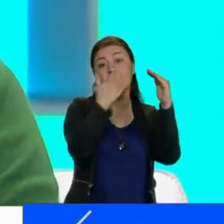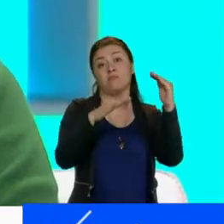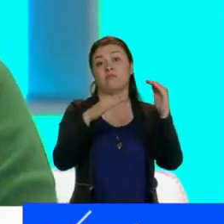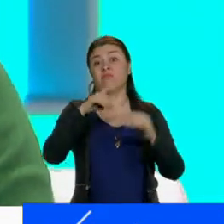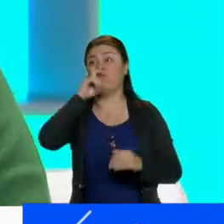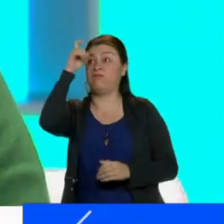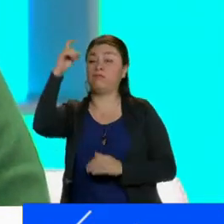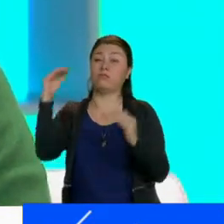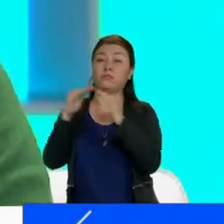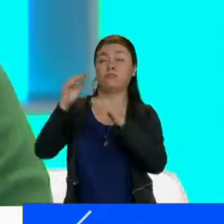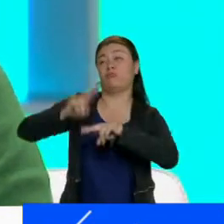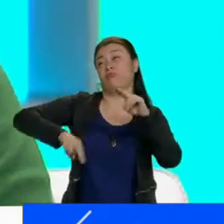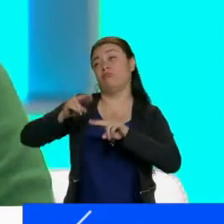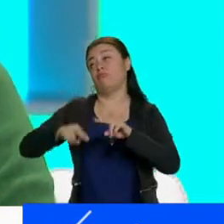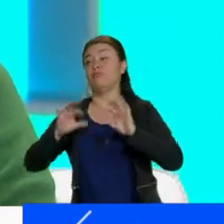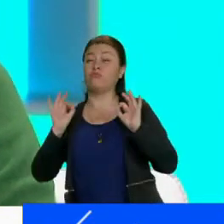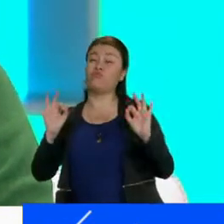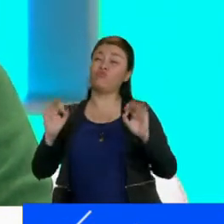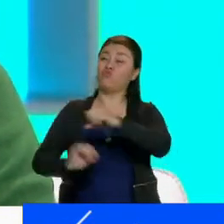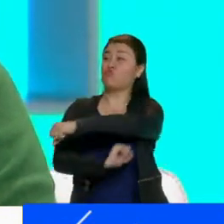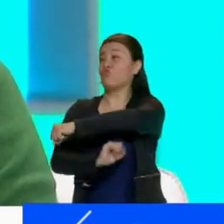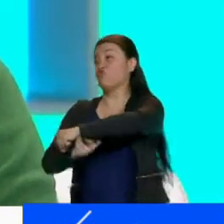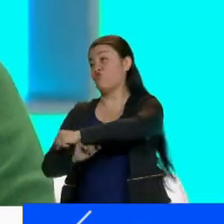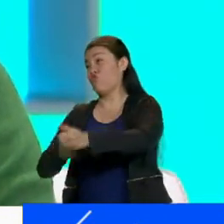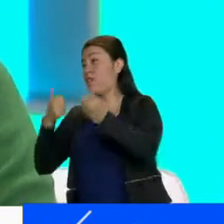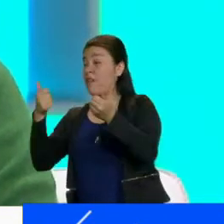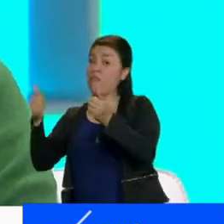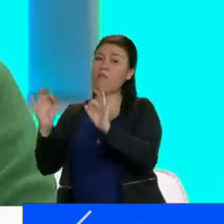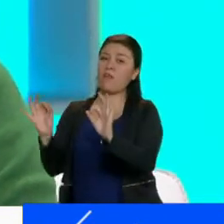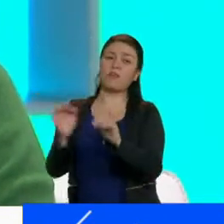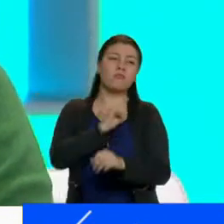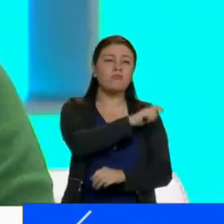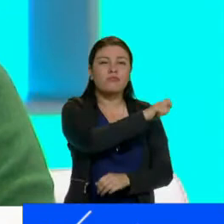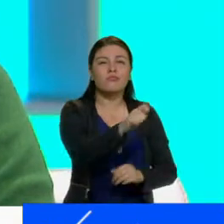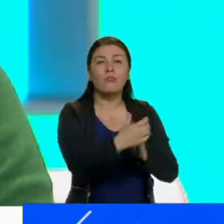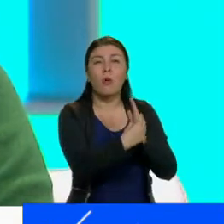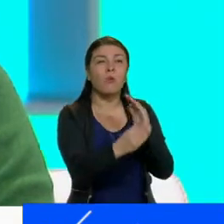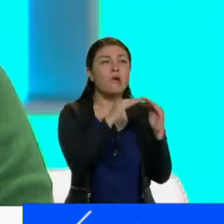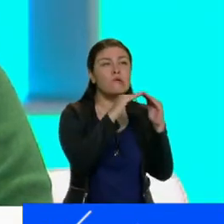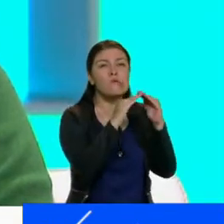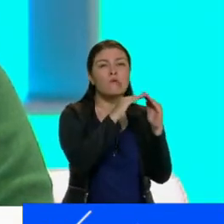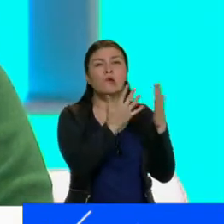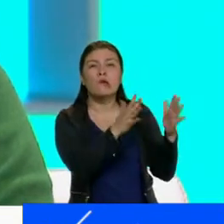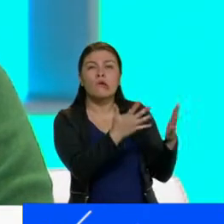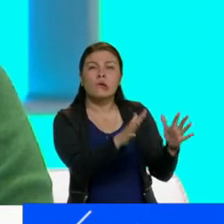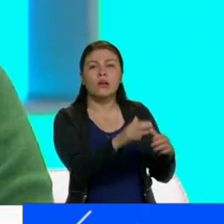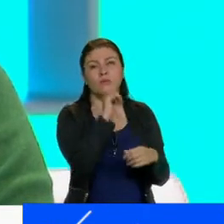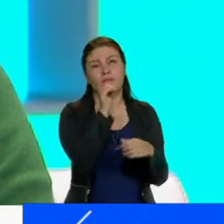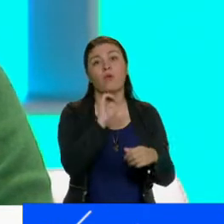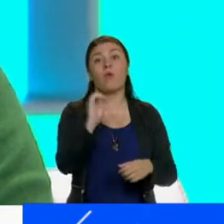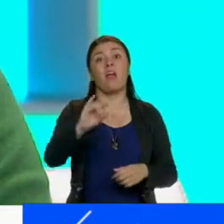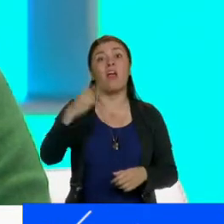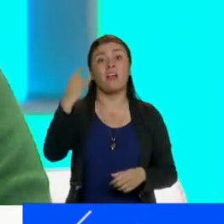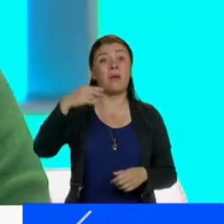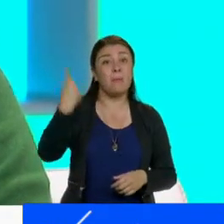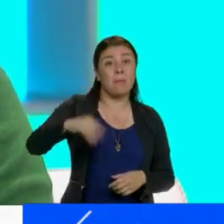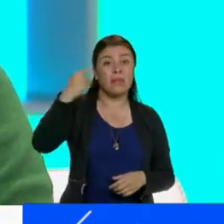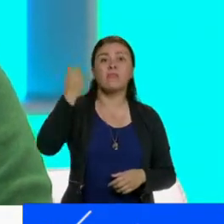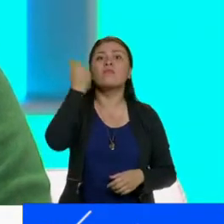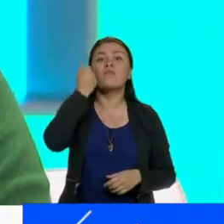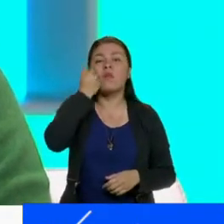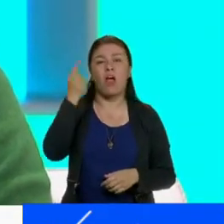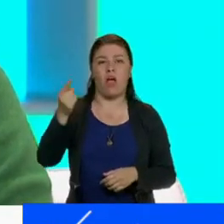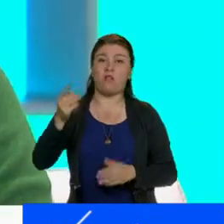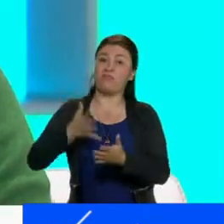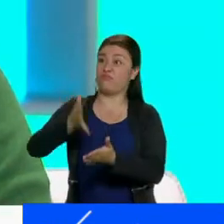construidas, posiblemente frente a una enfermedad tienen una mayor facilidad de acceder a servicios de